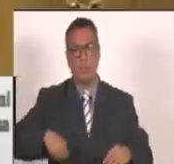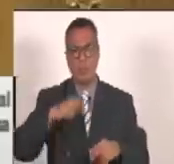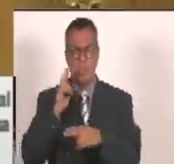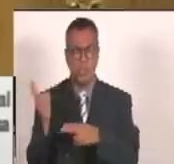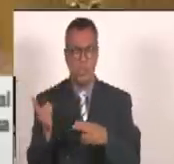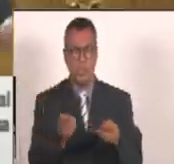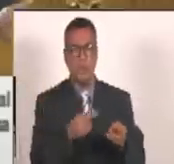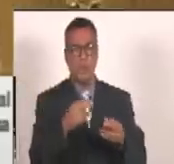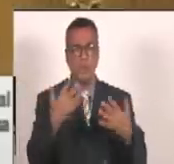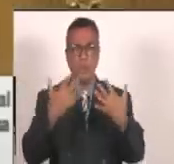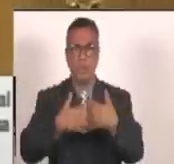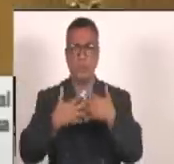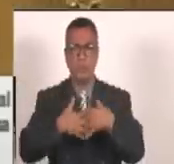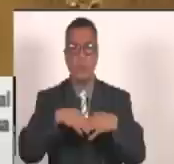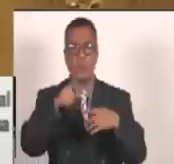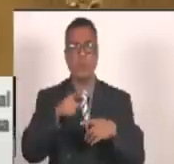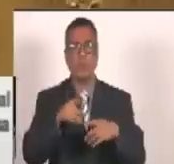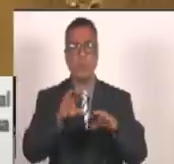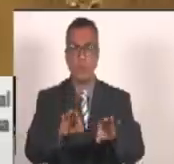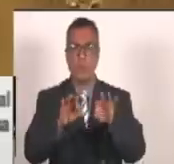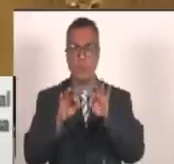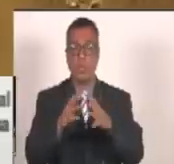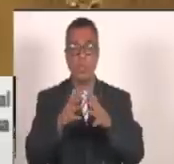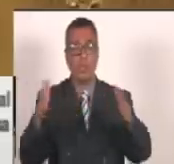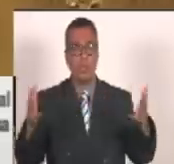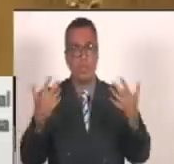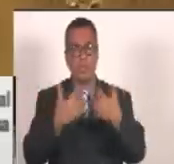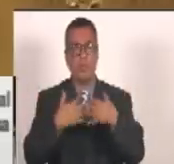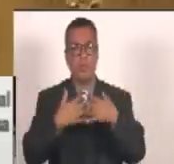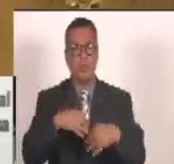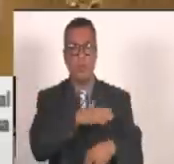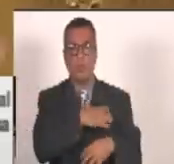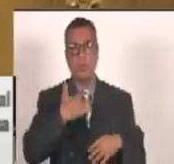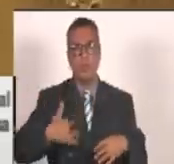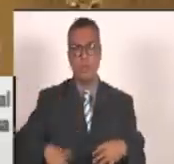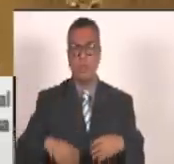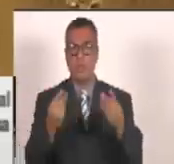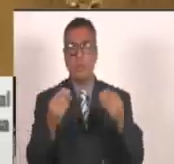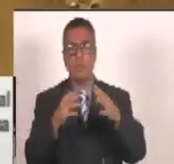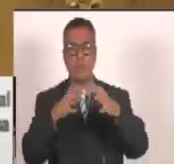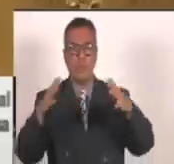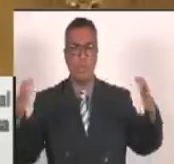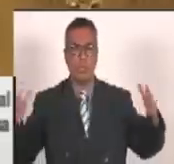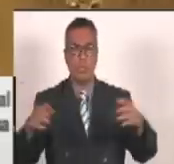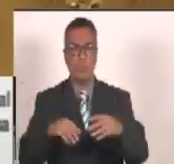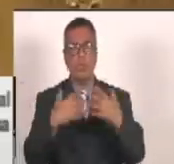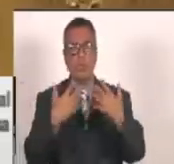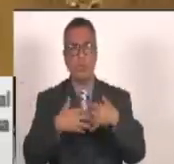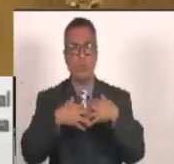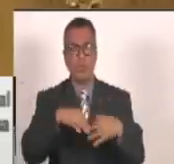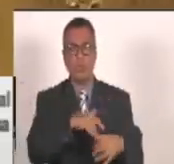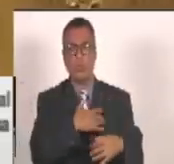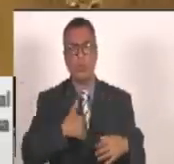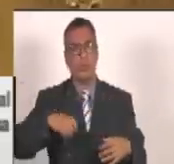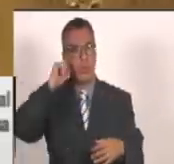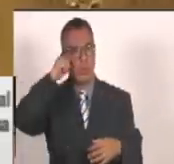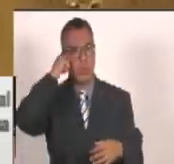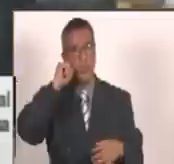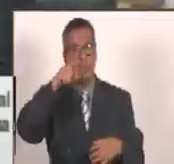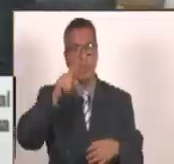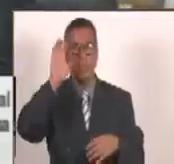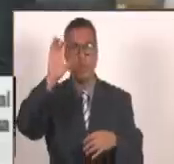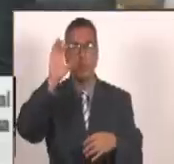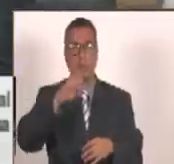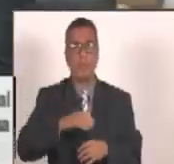recibió empresas interesadas, grandes empresas chinas, grandes, muy grandes empresas chinas. Recordemos que China es